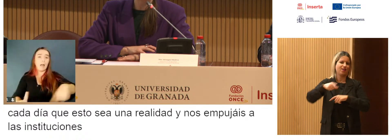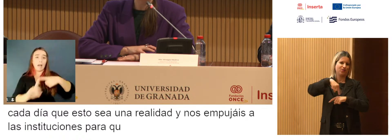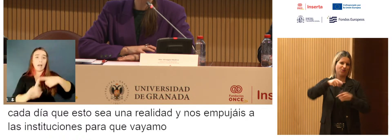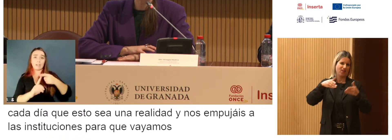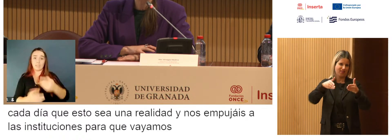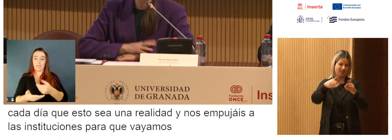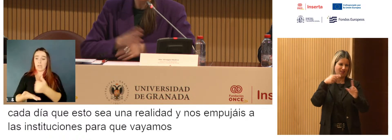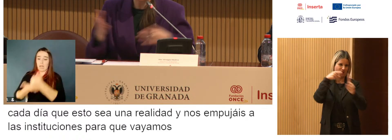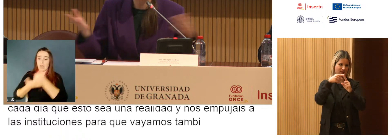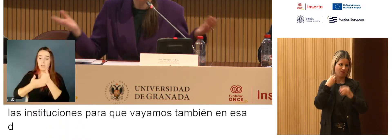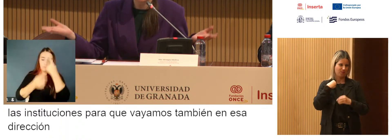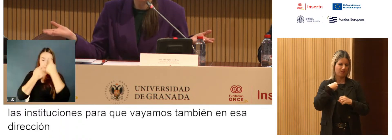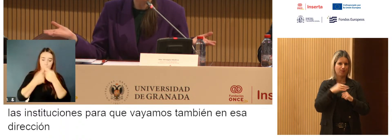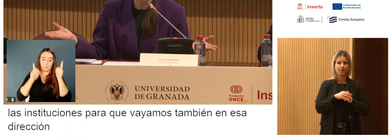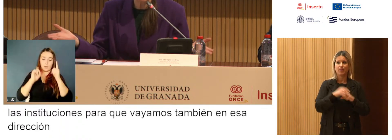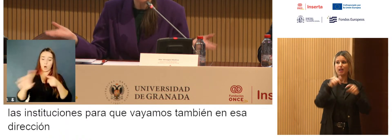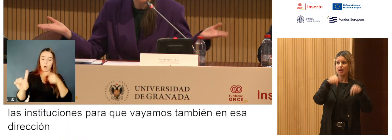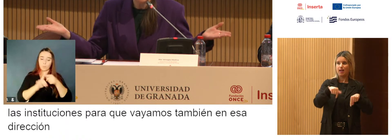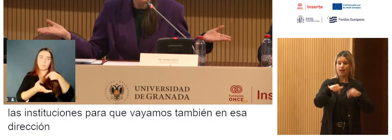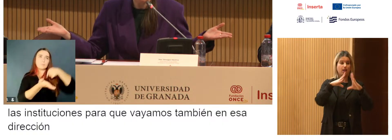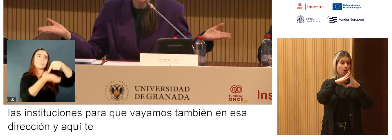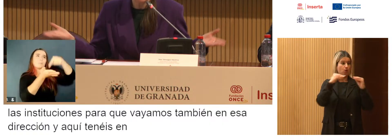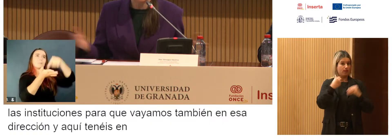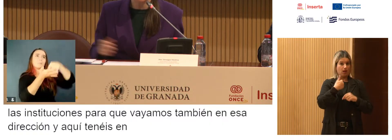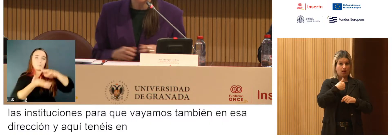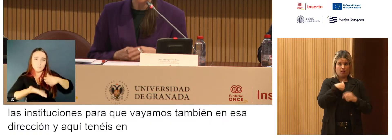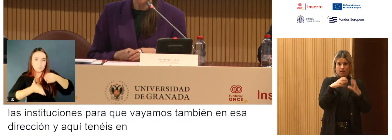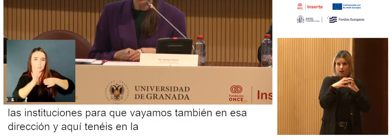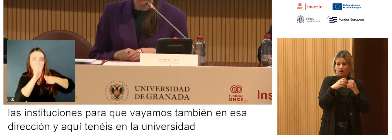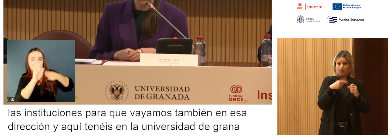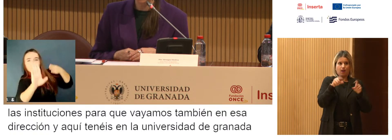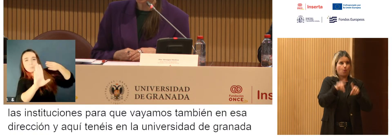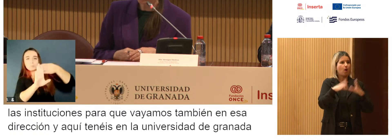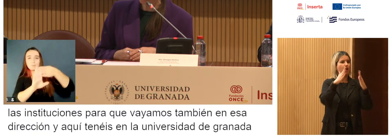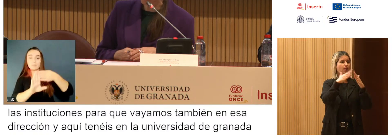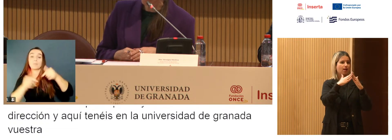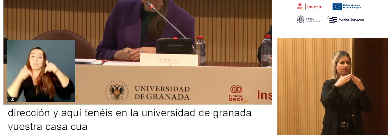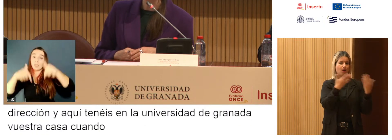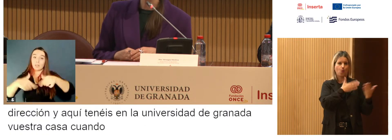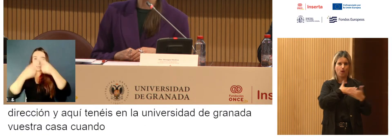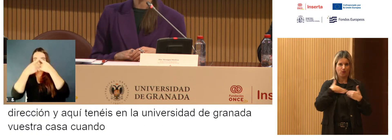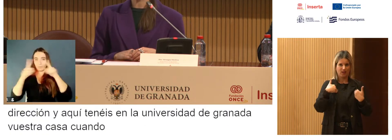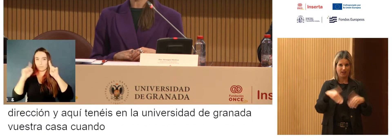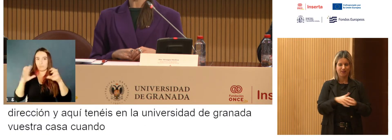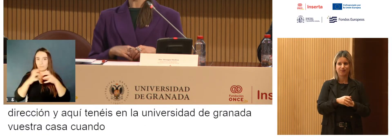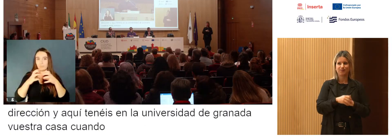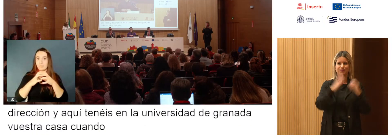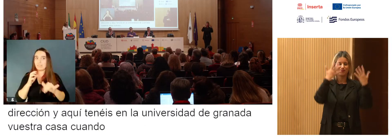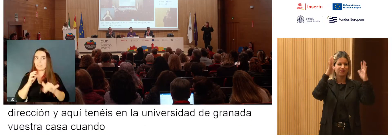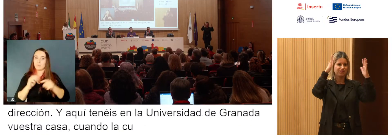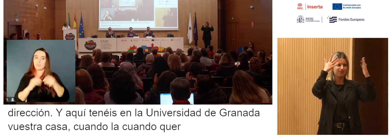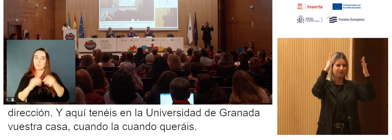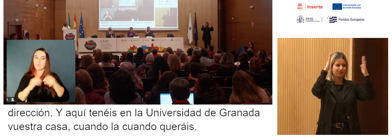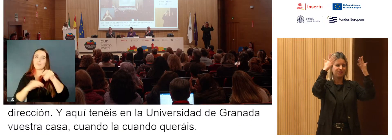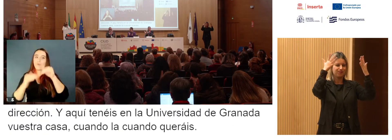esa dirección. Y aquí tenéis en la Universidad de Granada vuestra casa cuando queráis.